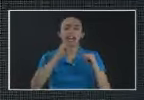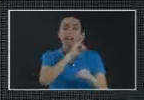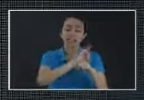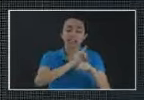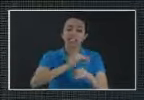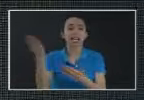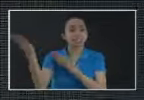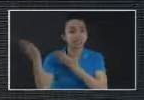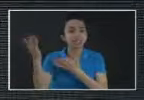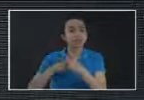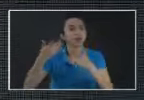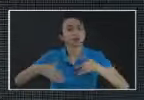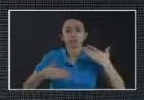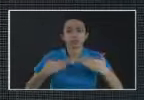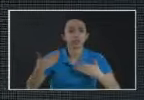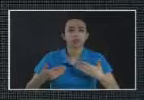No vamos a poder.